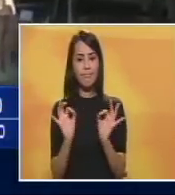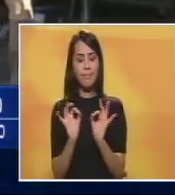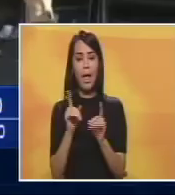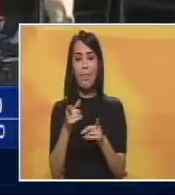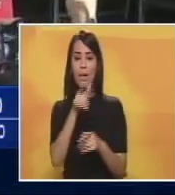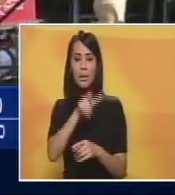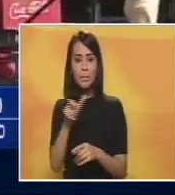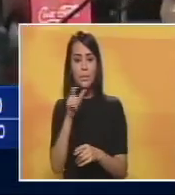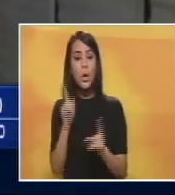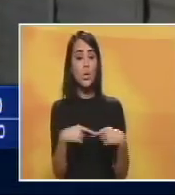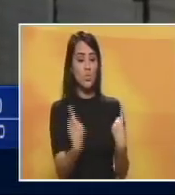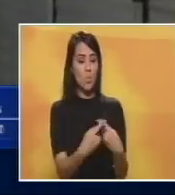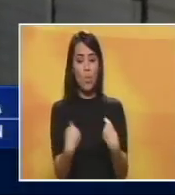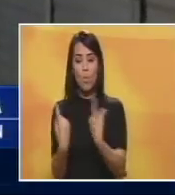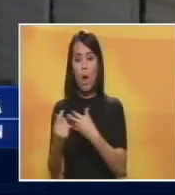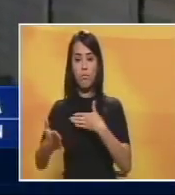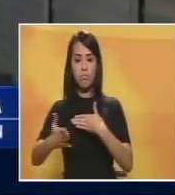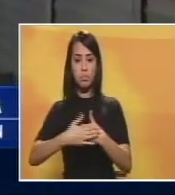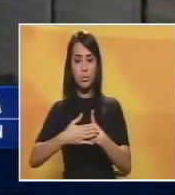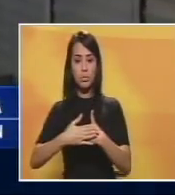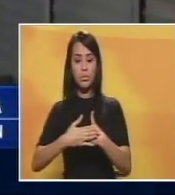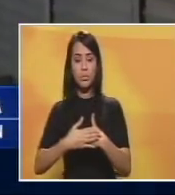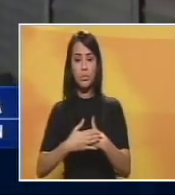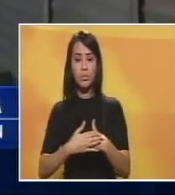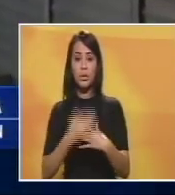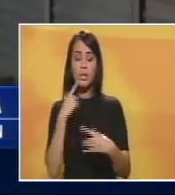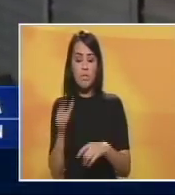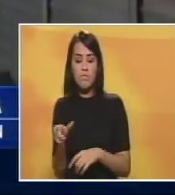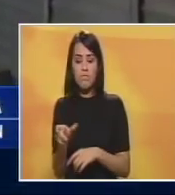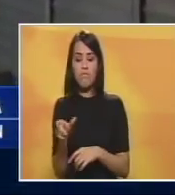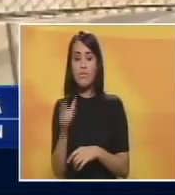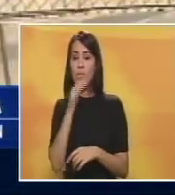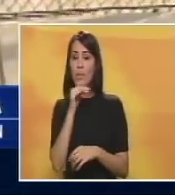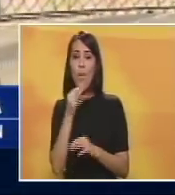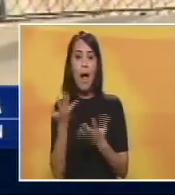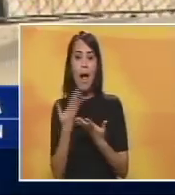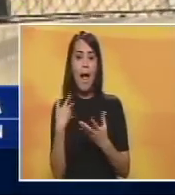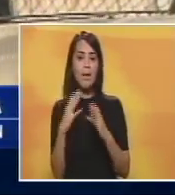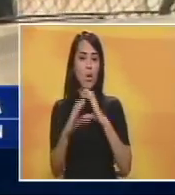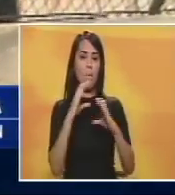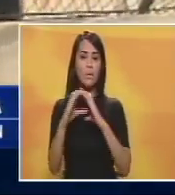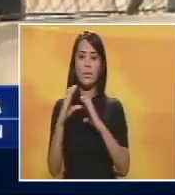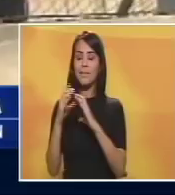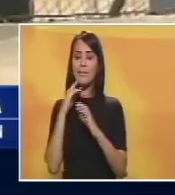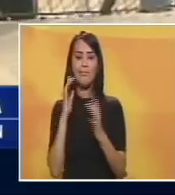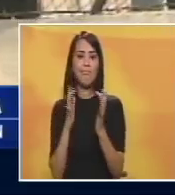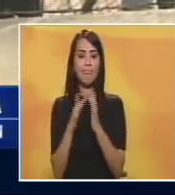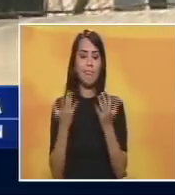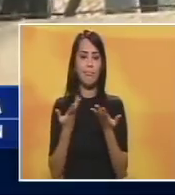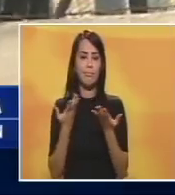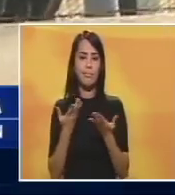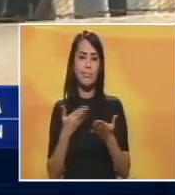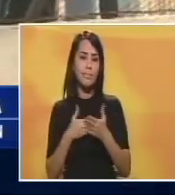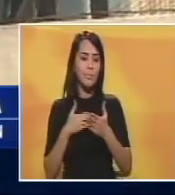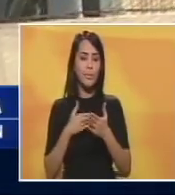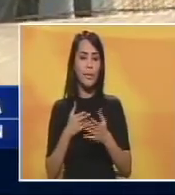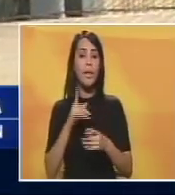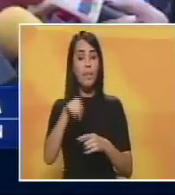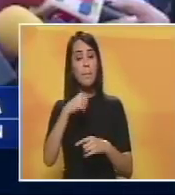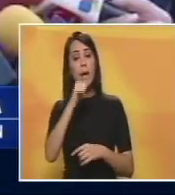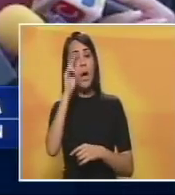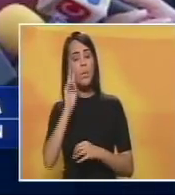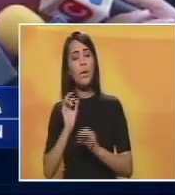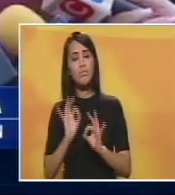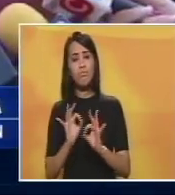la mayoría de los comercios permanecen cerrados y no funcionan los puntos de venta y las telecomunicaciones se ven interrumpidas, además del suministro de